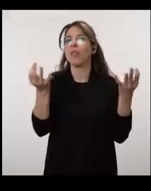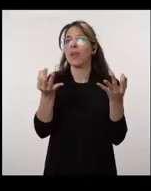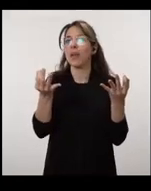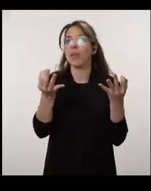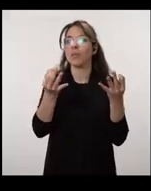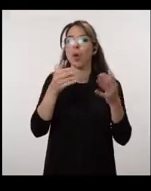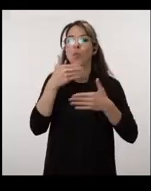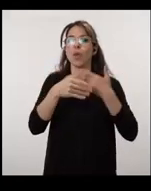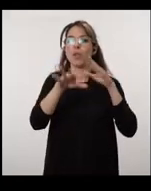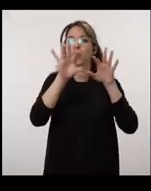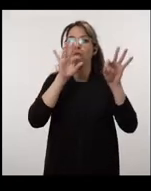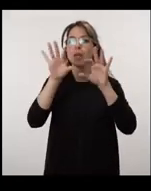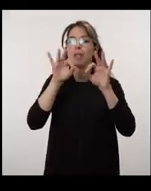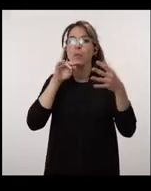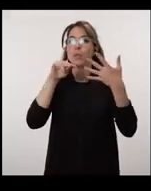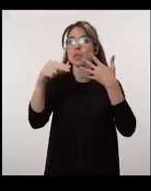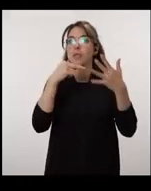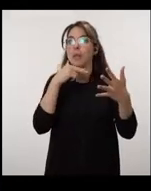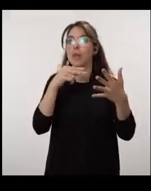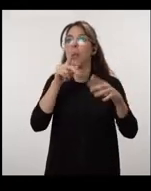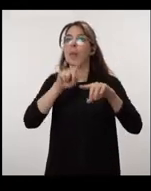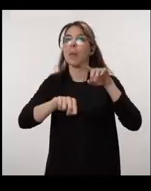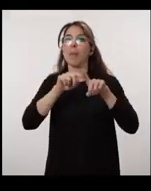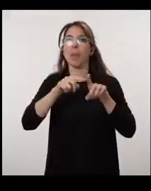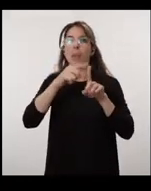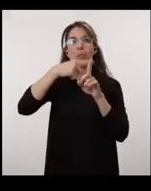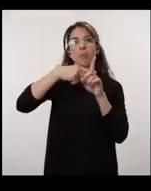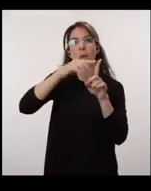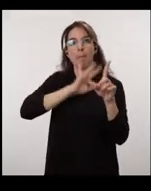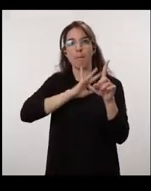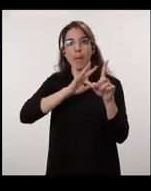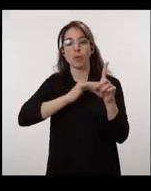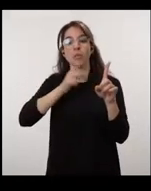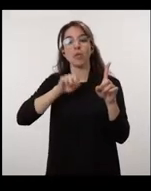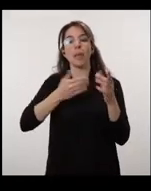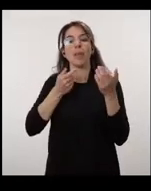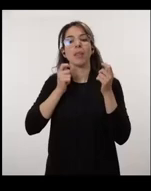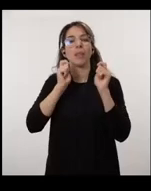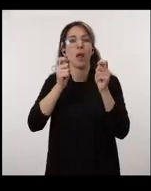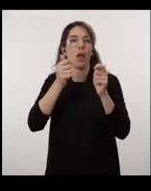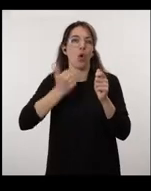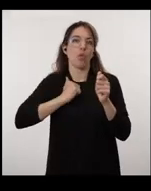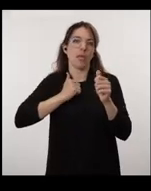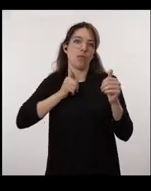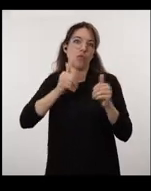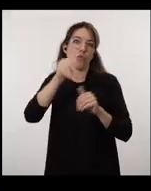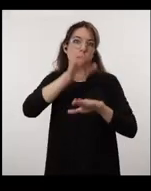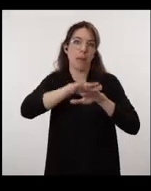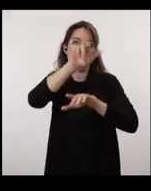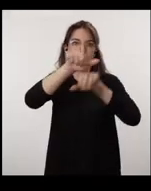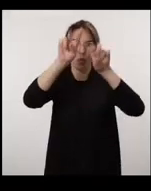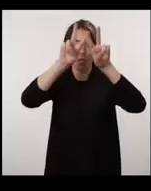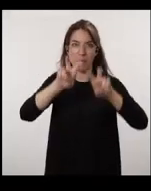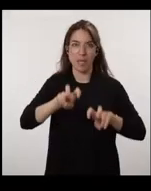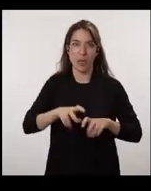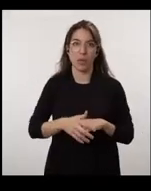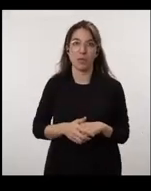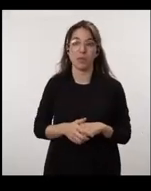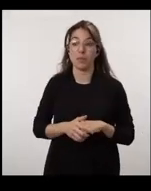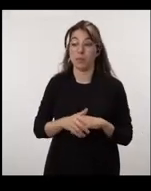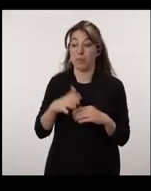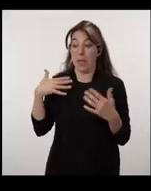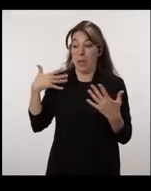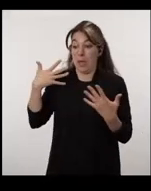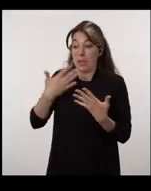procesos selectivos transparentes y basados en méritos pero también unas oportunidades de futuro para los investigadores